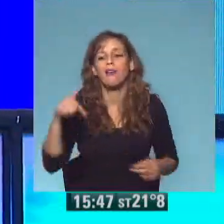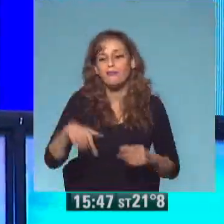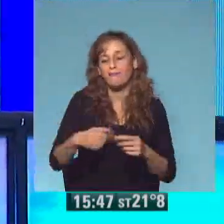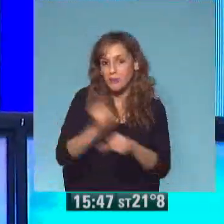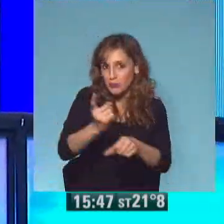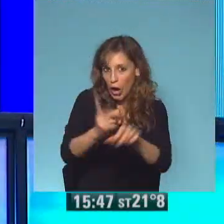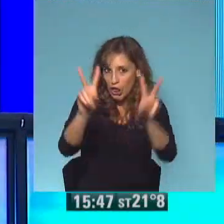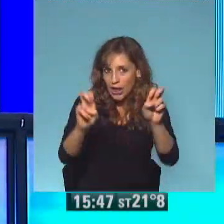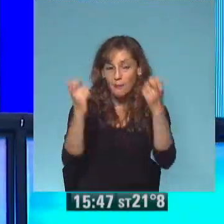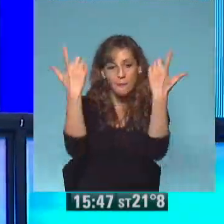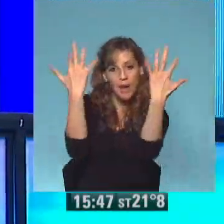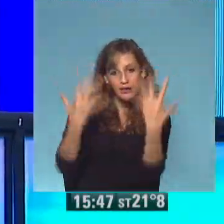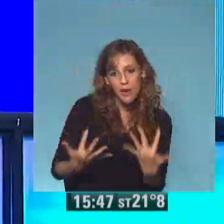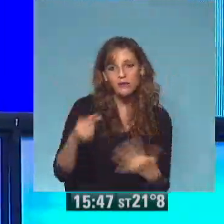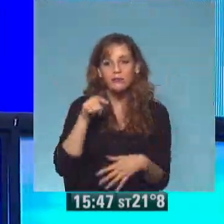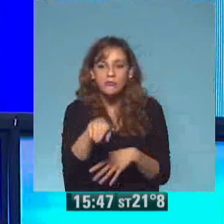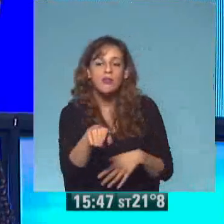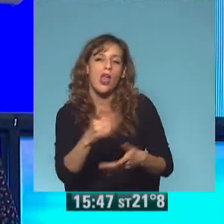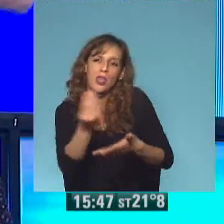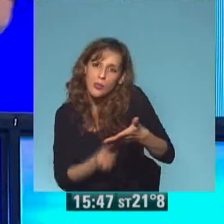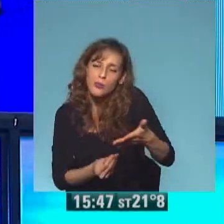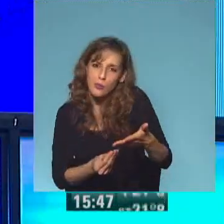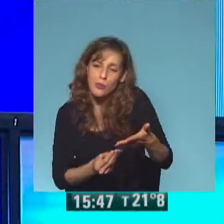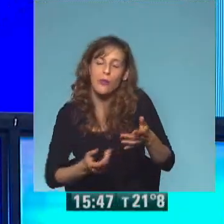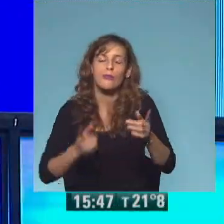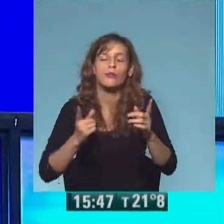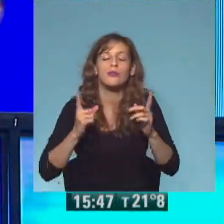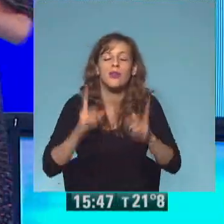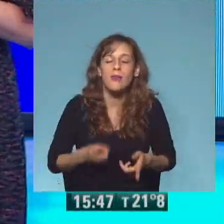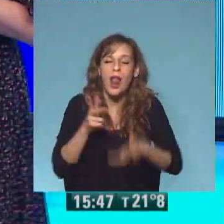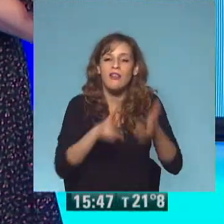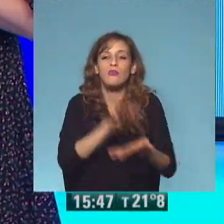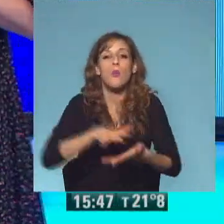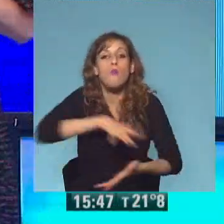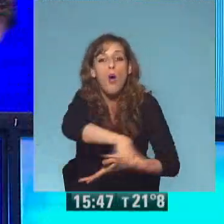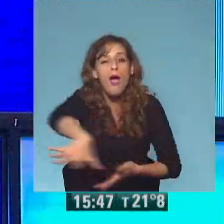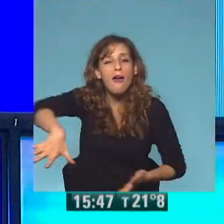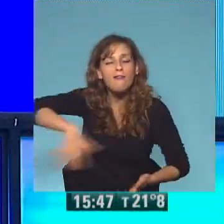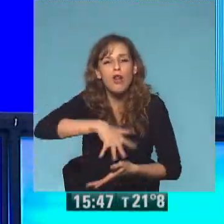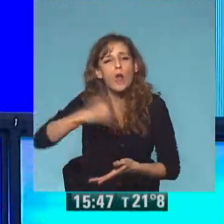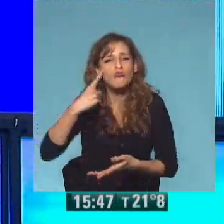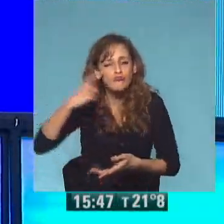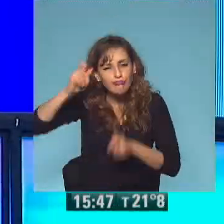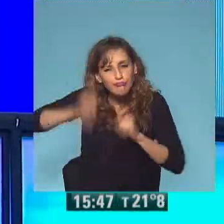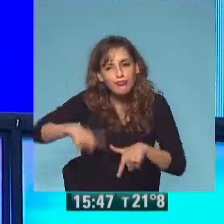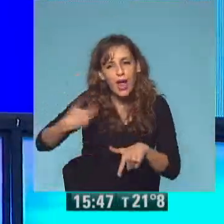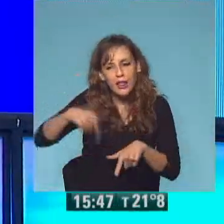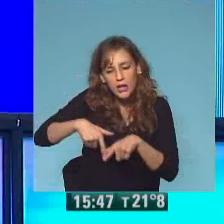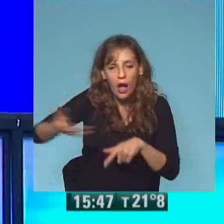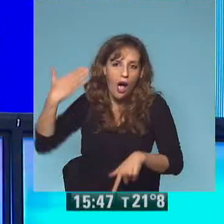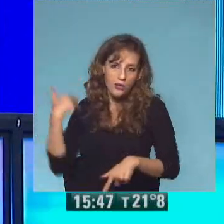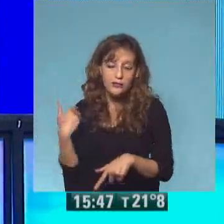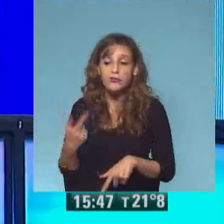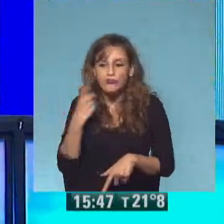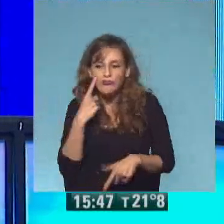matemática, hicimos planos, hicimos mapas. También hablamos de los pueblos originarios, conocimos alguna de sus historias, alguna de sus